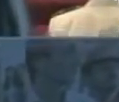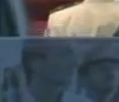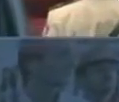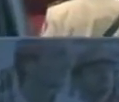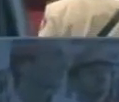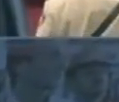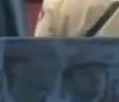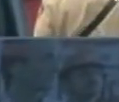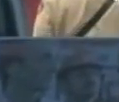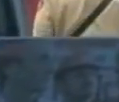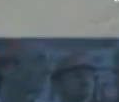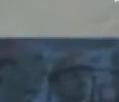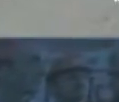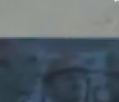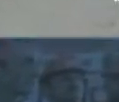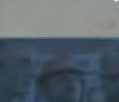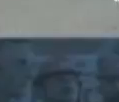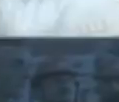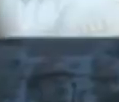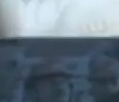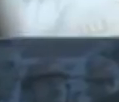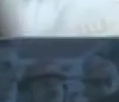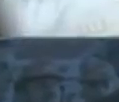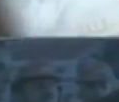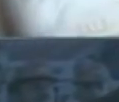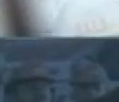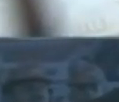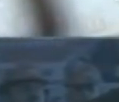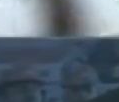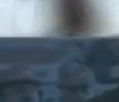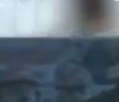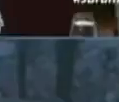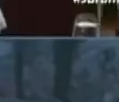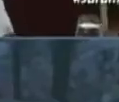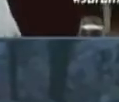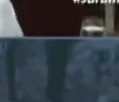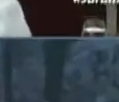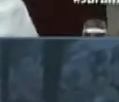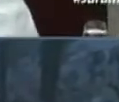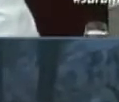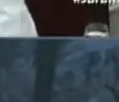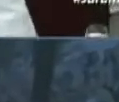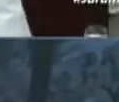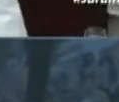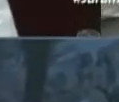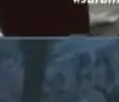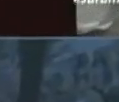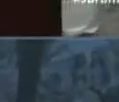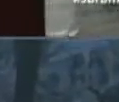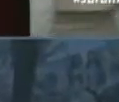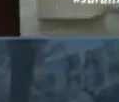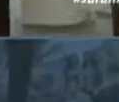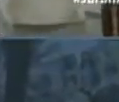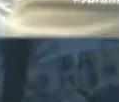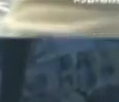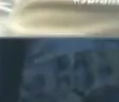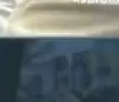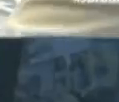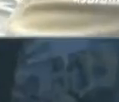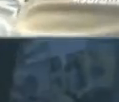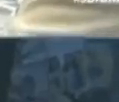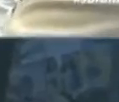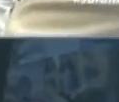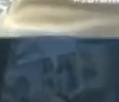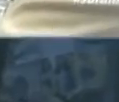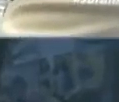trabajo, la estabilidad, salarios, pensiones. Le dije, bueno, tenemos una experiencia y la pongo a la orden. La construcción de vivienda, la